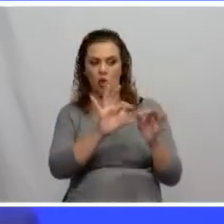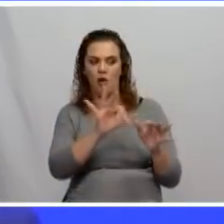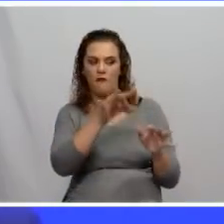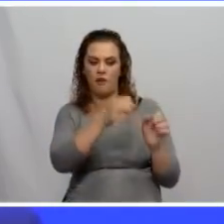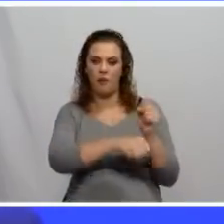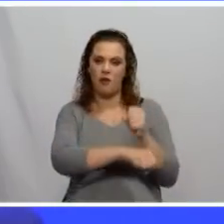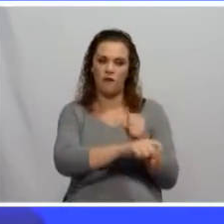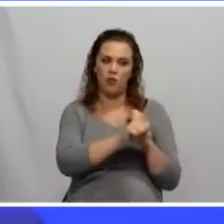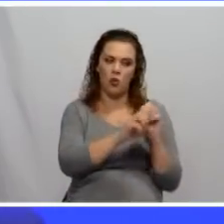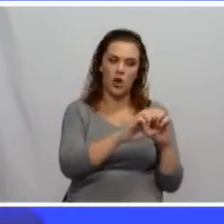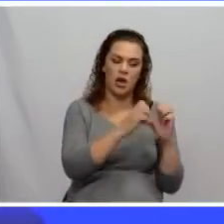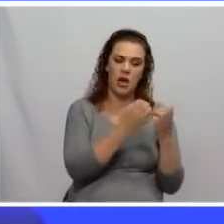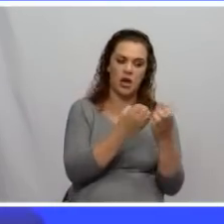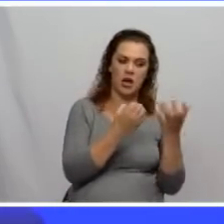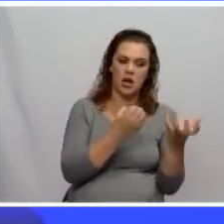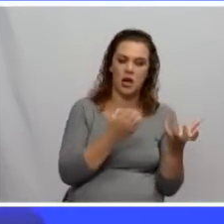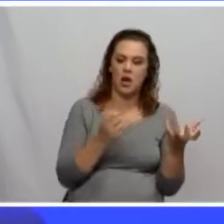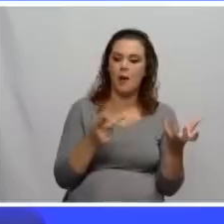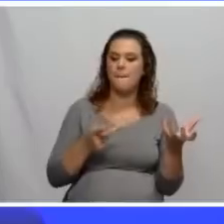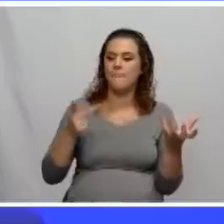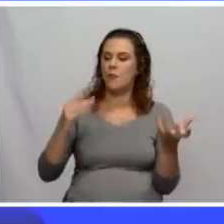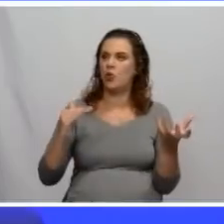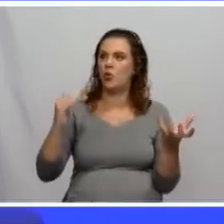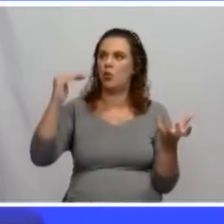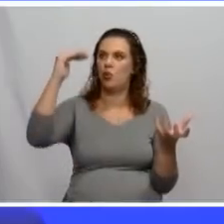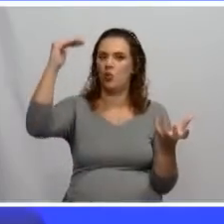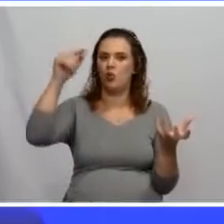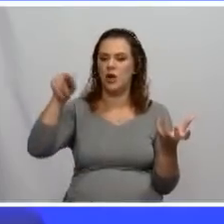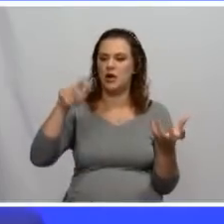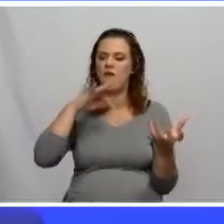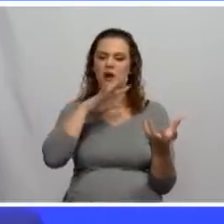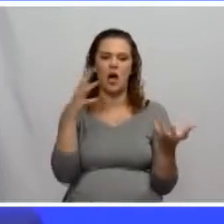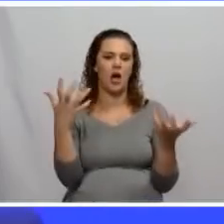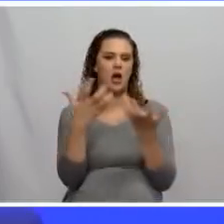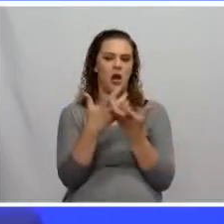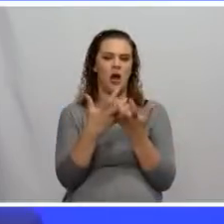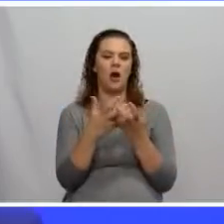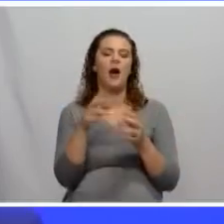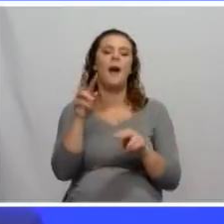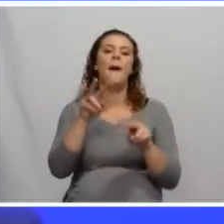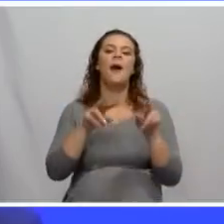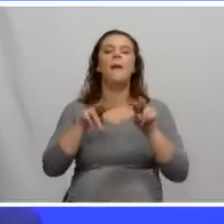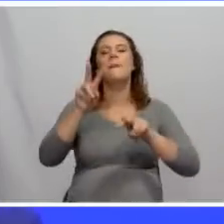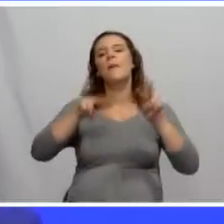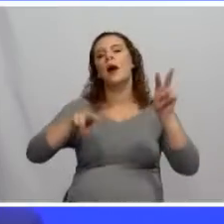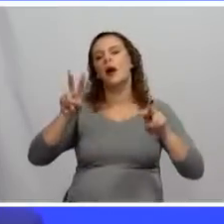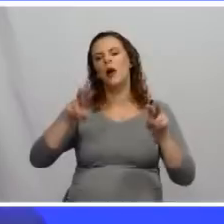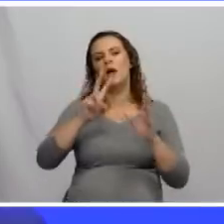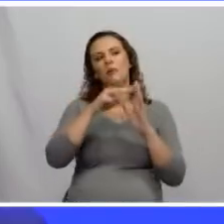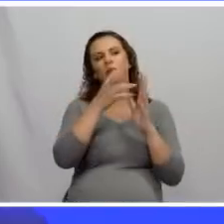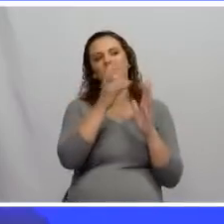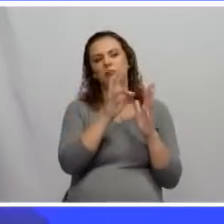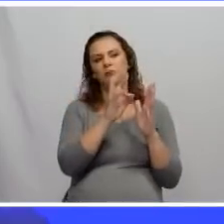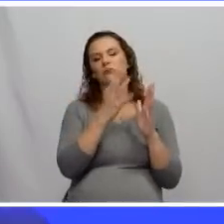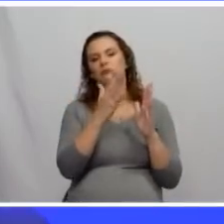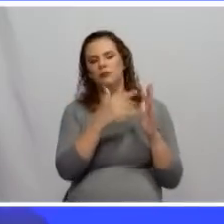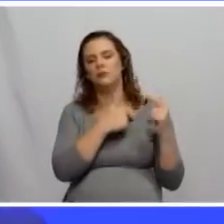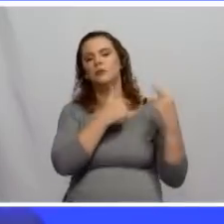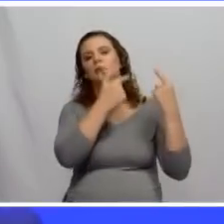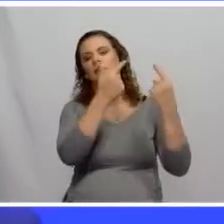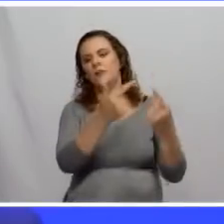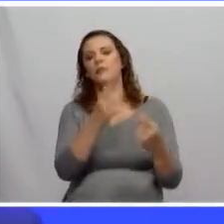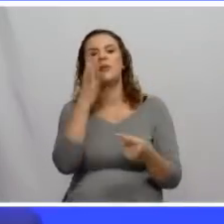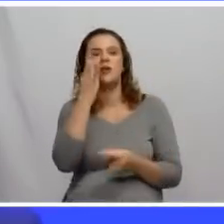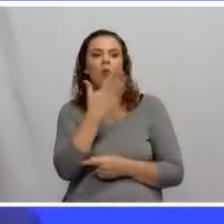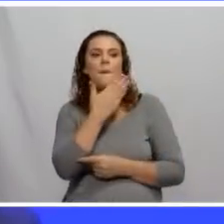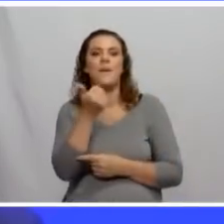futbolística de un equipo y la posición en el ranking era una cuestión extraña yo creo que varían la fórmula por ahí del 2017 aproximadamente y